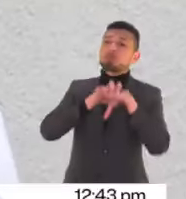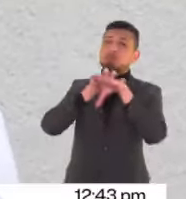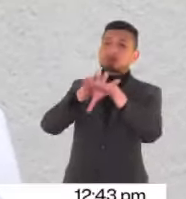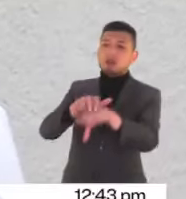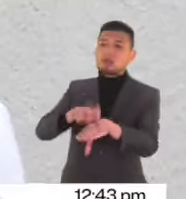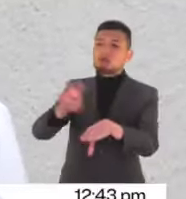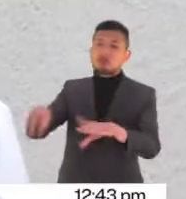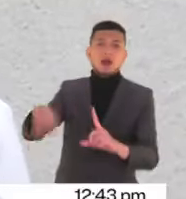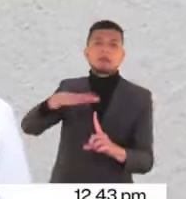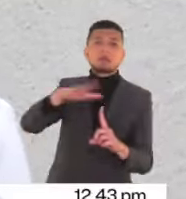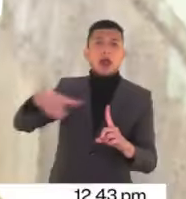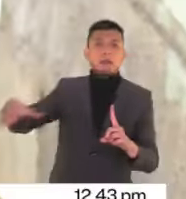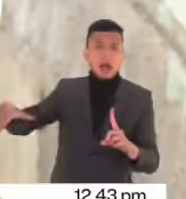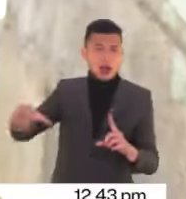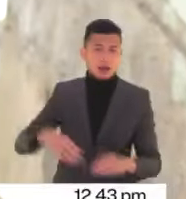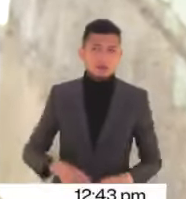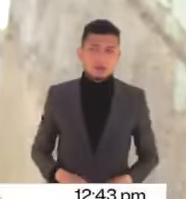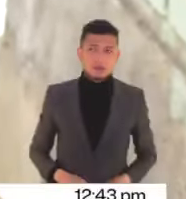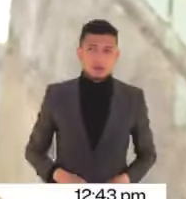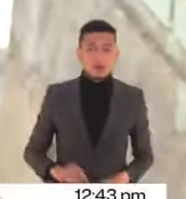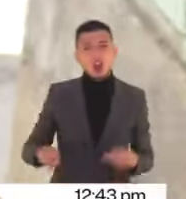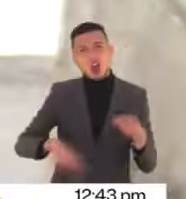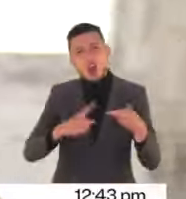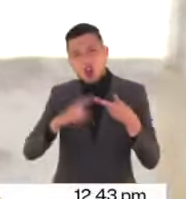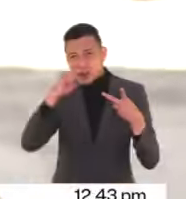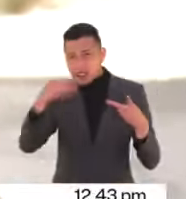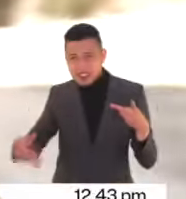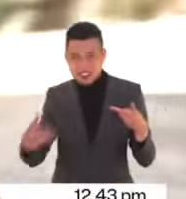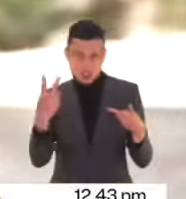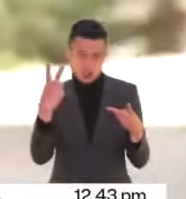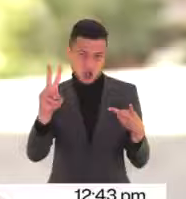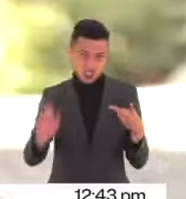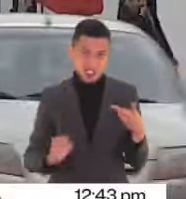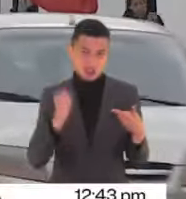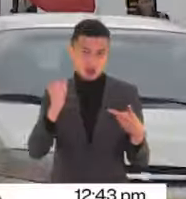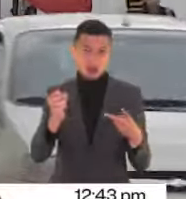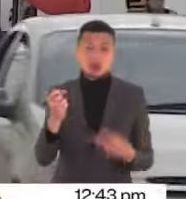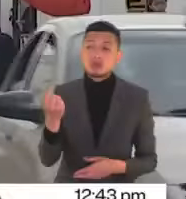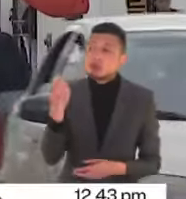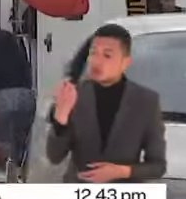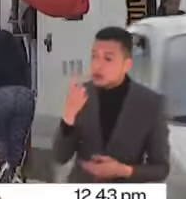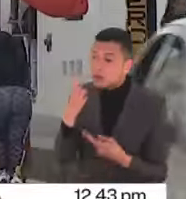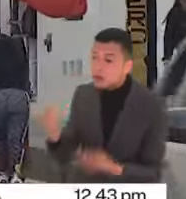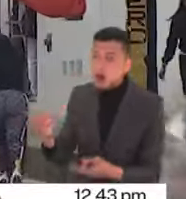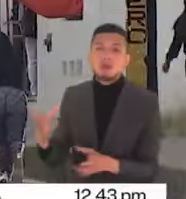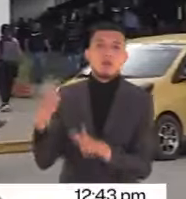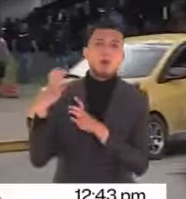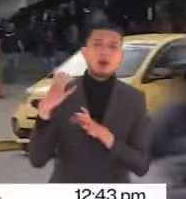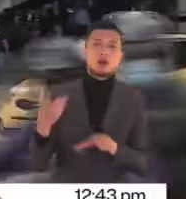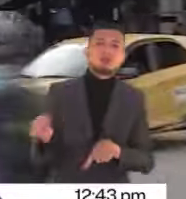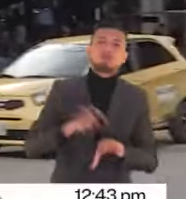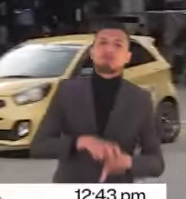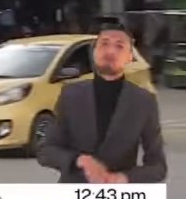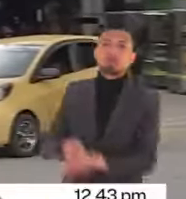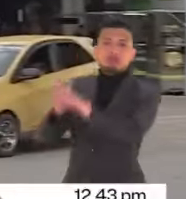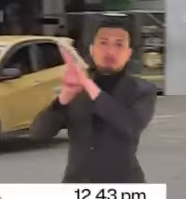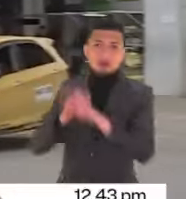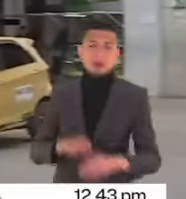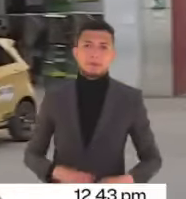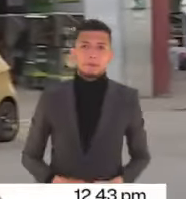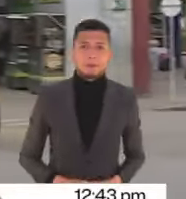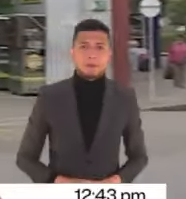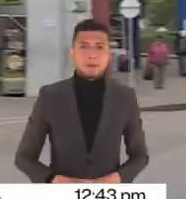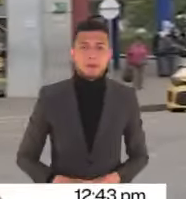el terminal de transportes. Otra niña de 12 años también fue vista por última vez tomando un bus hacia Popayán. De pronto hayan